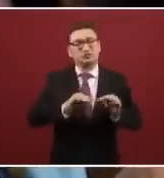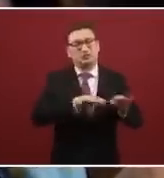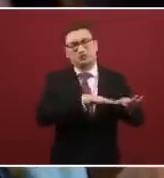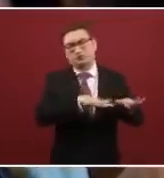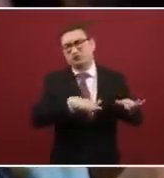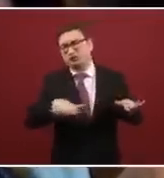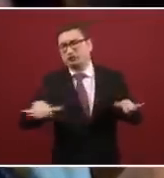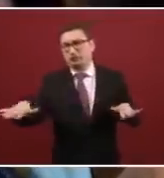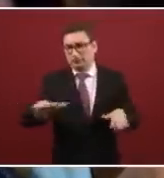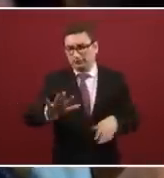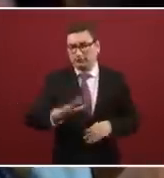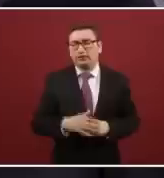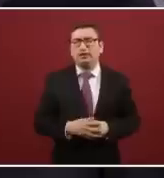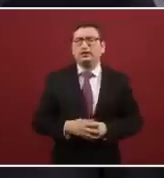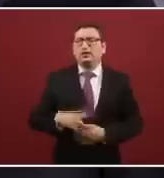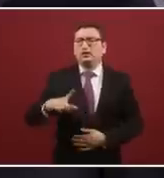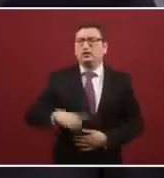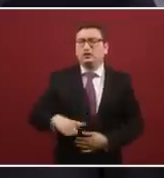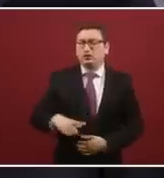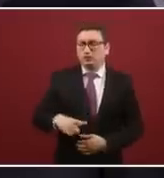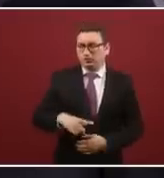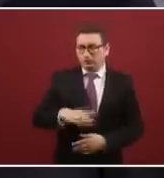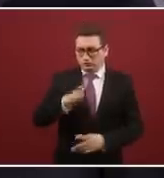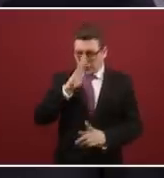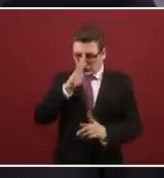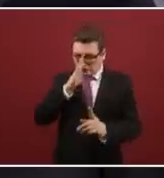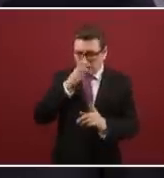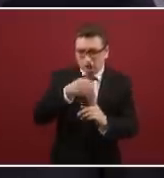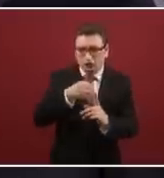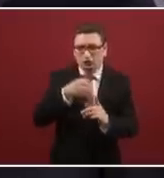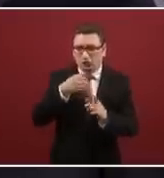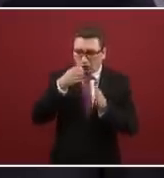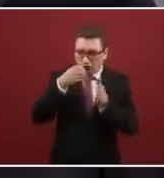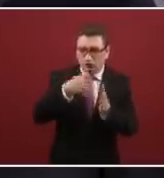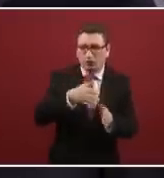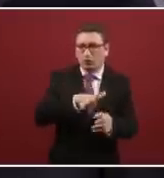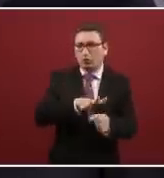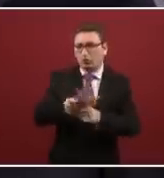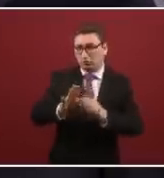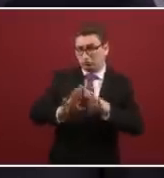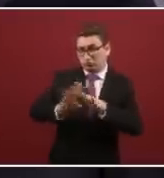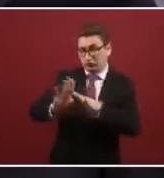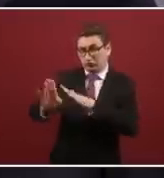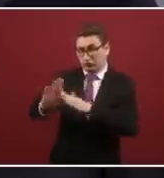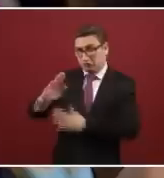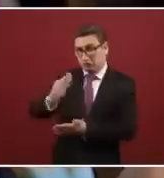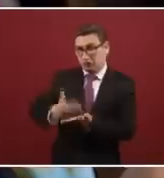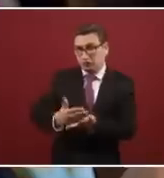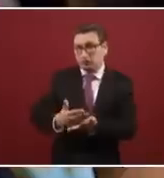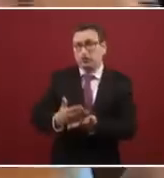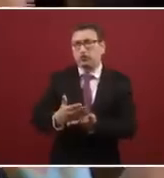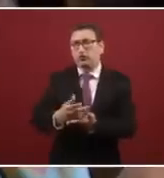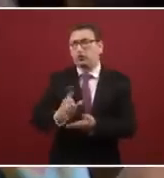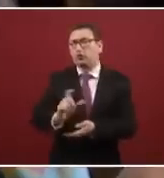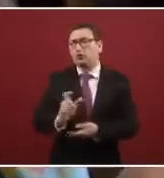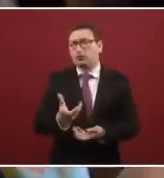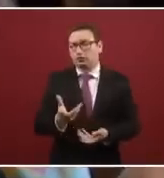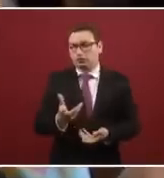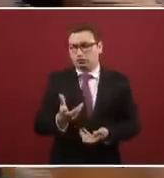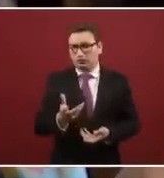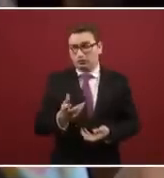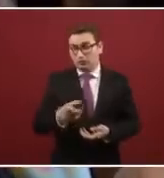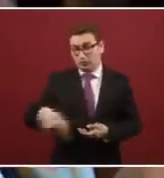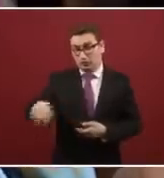¿Se abocará el gobierno a detener o a ordenar la migración ya cuando los migrantes